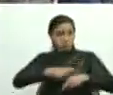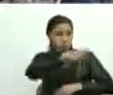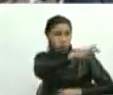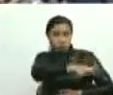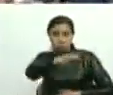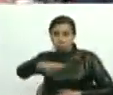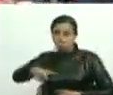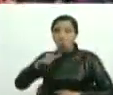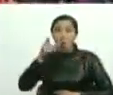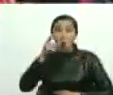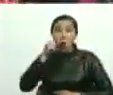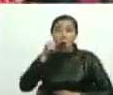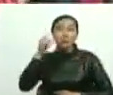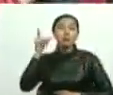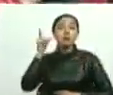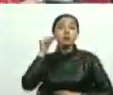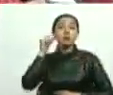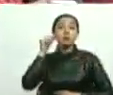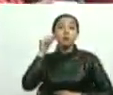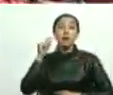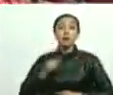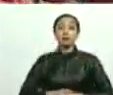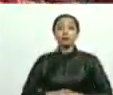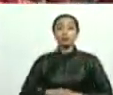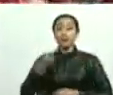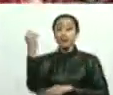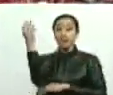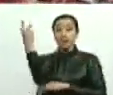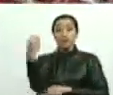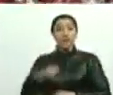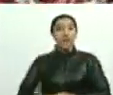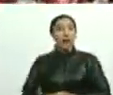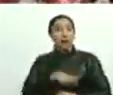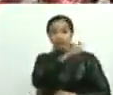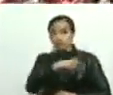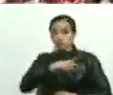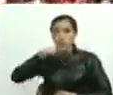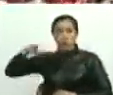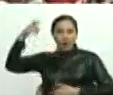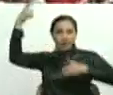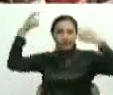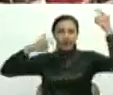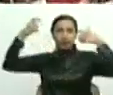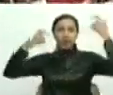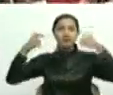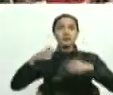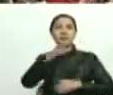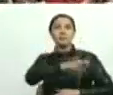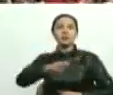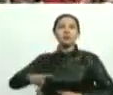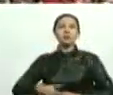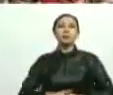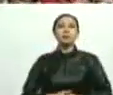de revolucionarias, en una asamblea de patriotas, de chavistas.